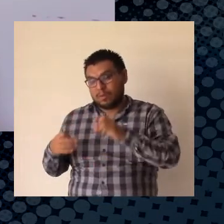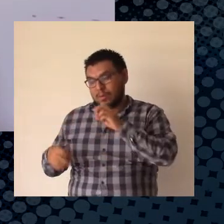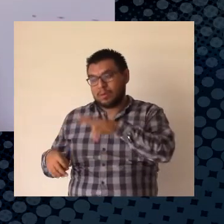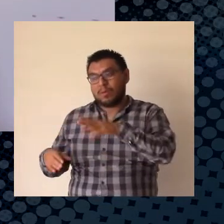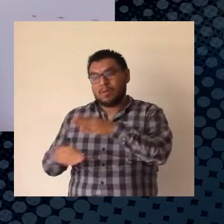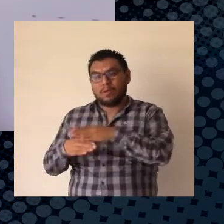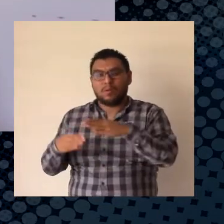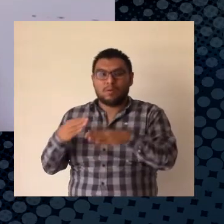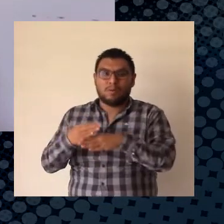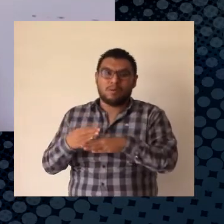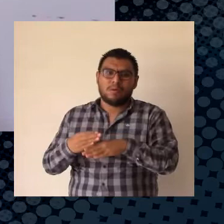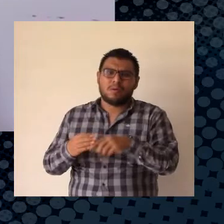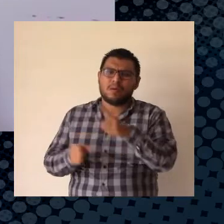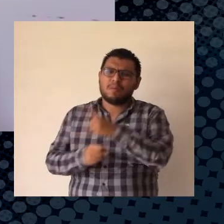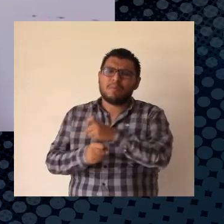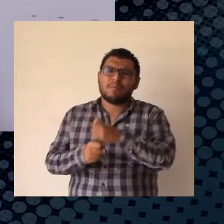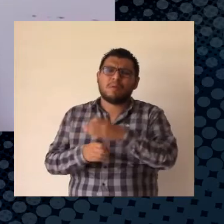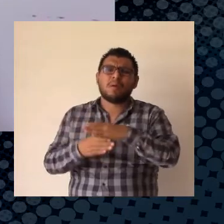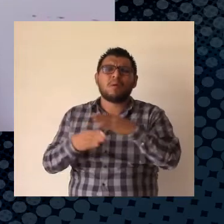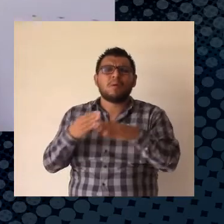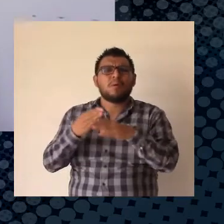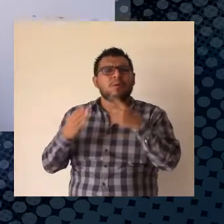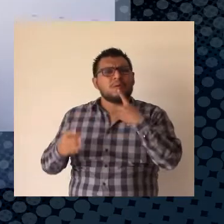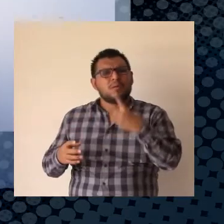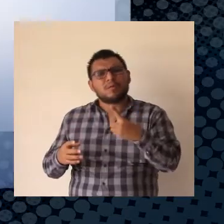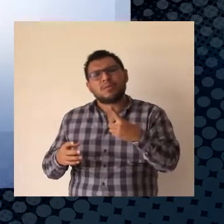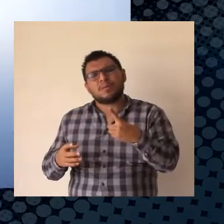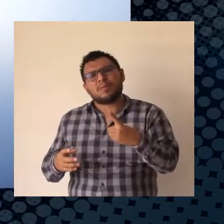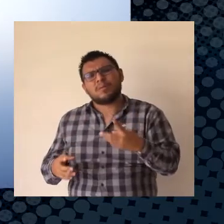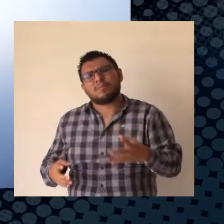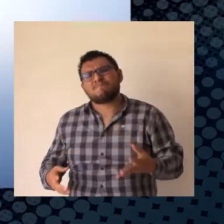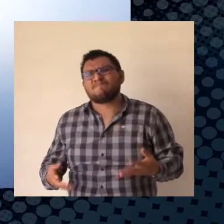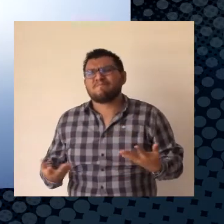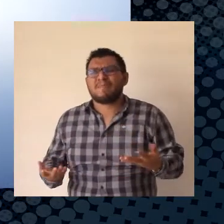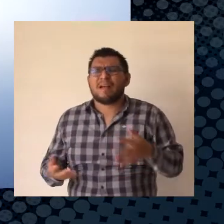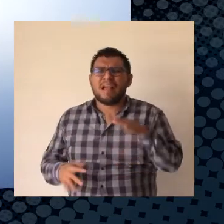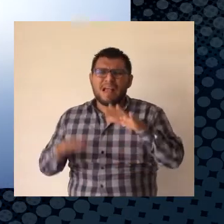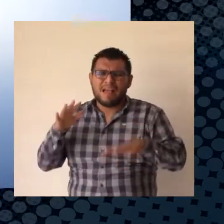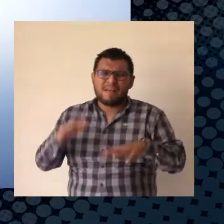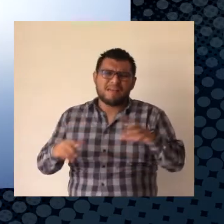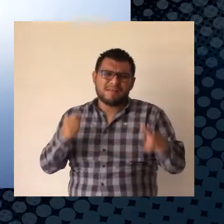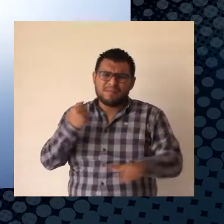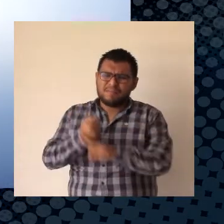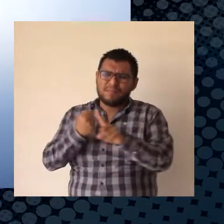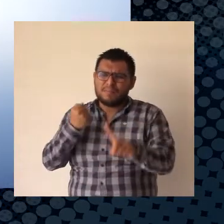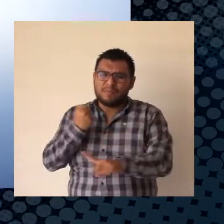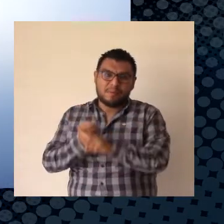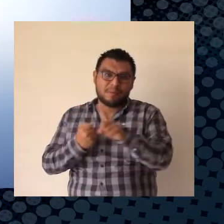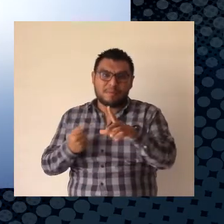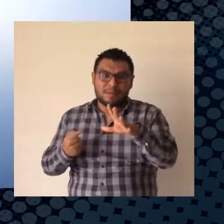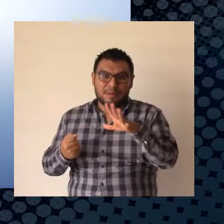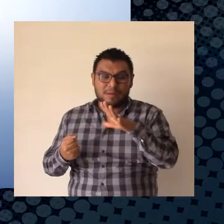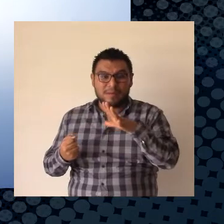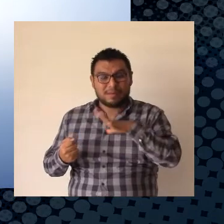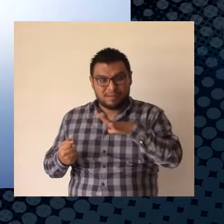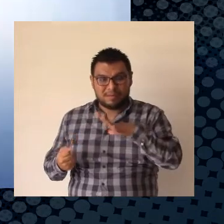cosas. En primer lugar, él decía, hay problemas superficiales